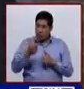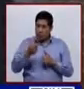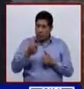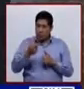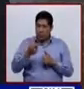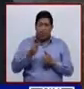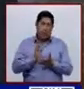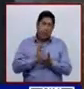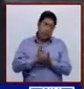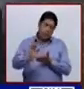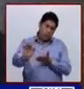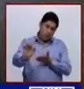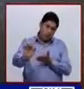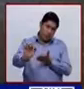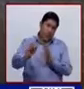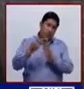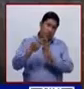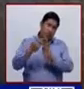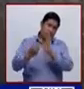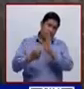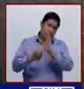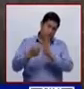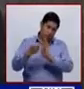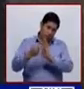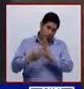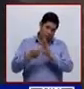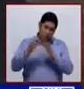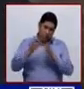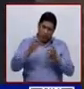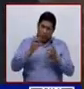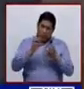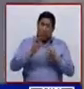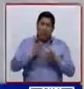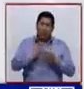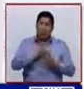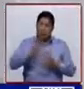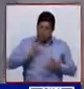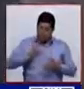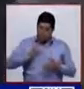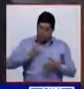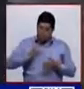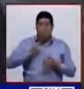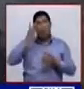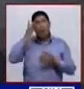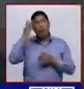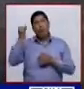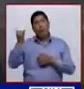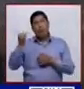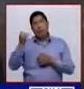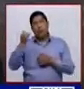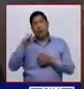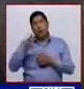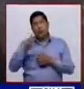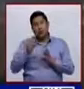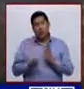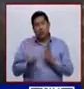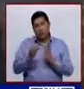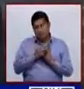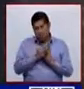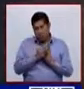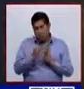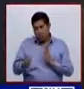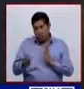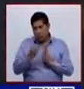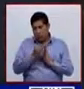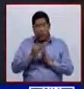ha rechazado el reglamento en la comisión donde este se trató, porque no se incorporaron